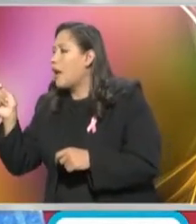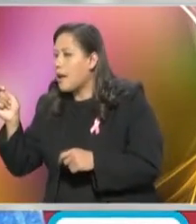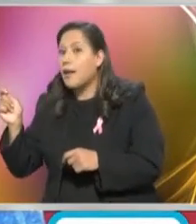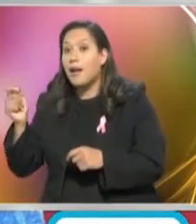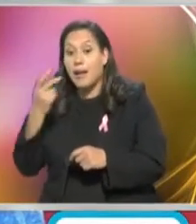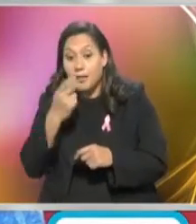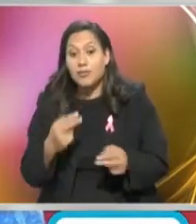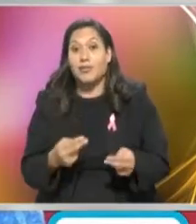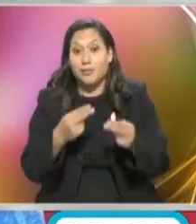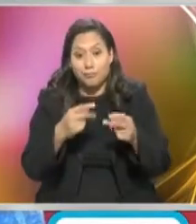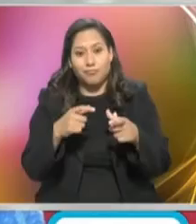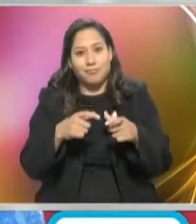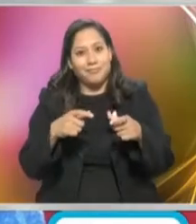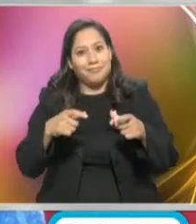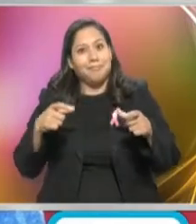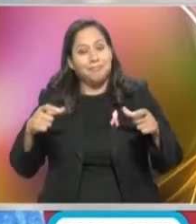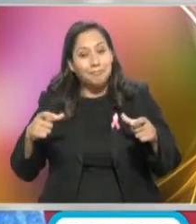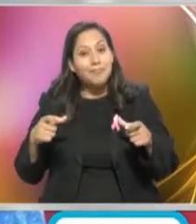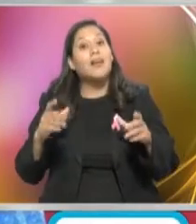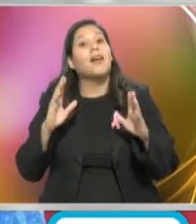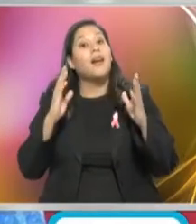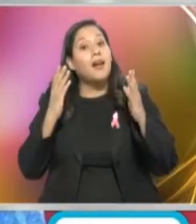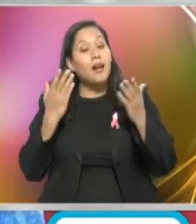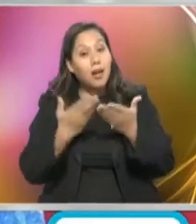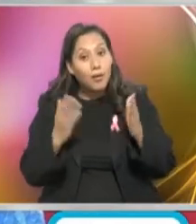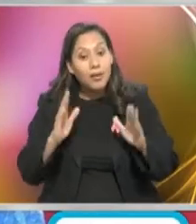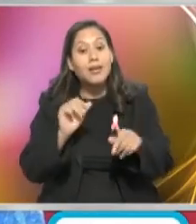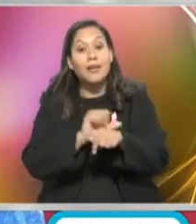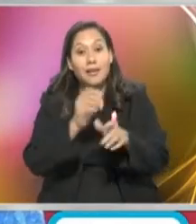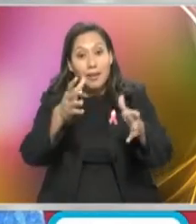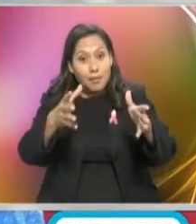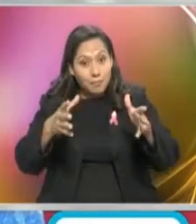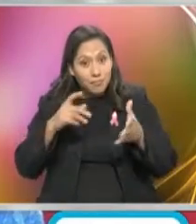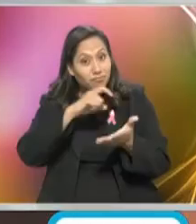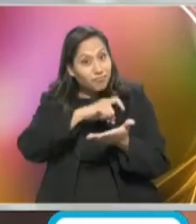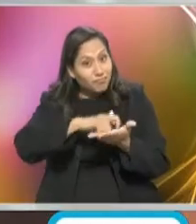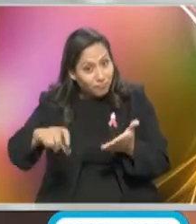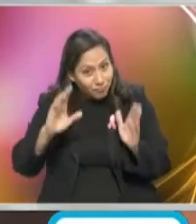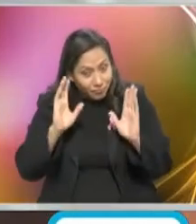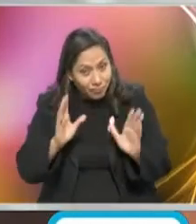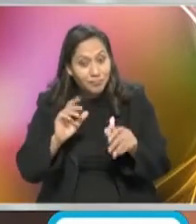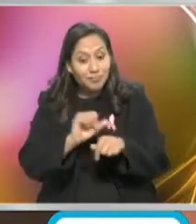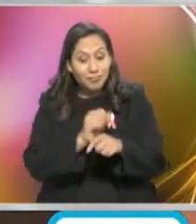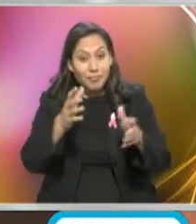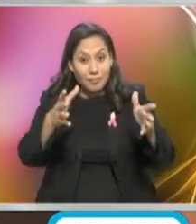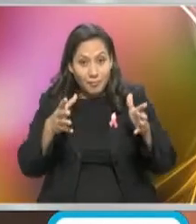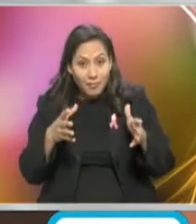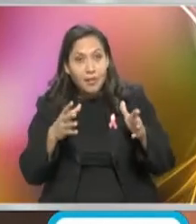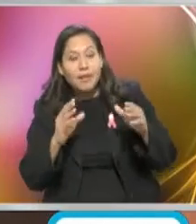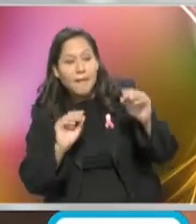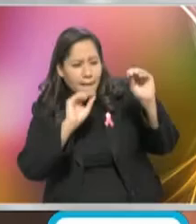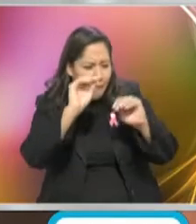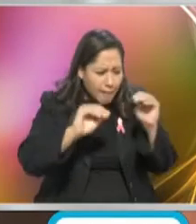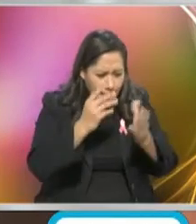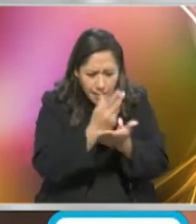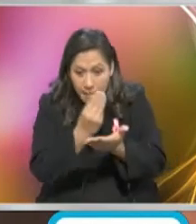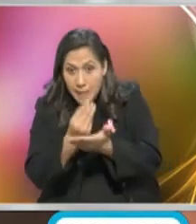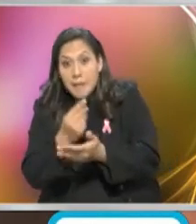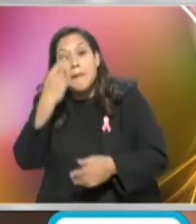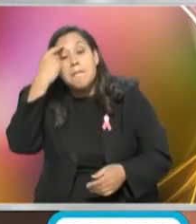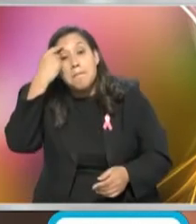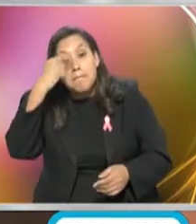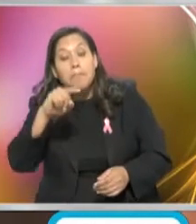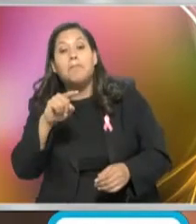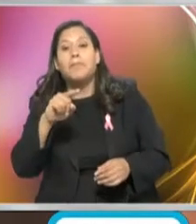tal manera que ahora ya tienen una camioneta. Es una ¡Wow! camioneta que la han adaptado para